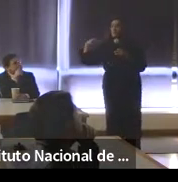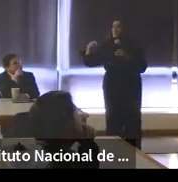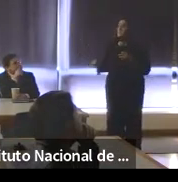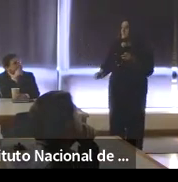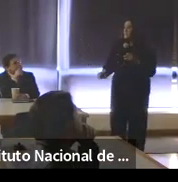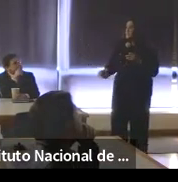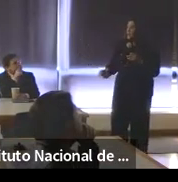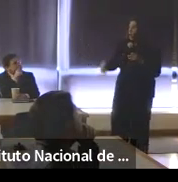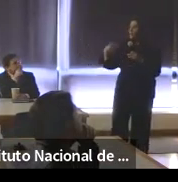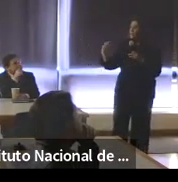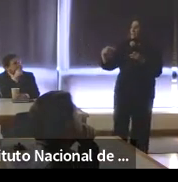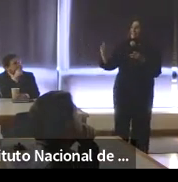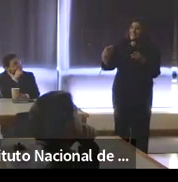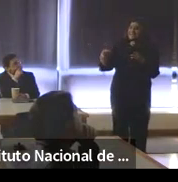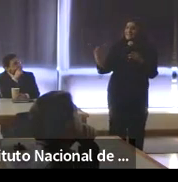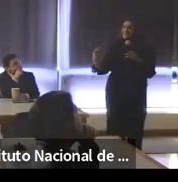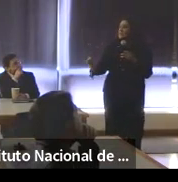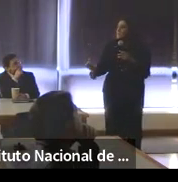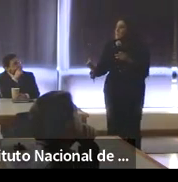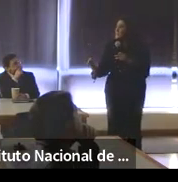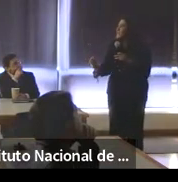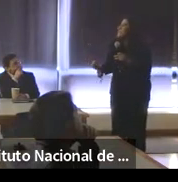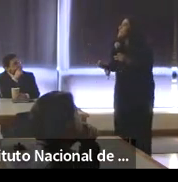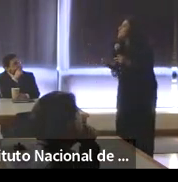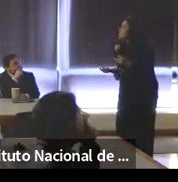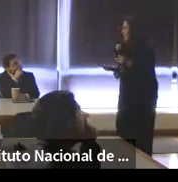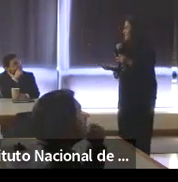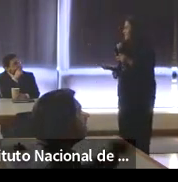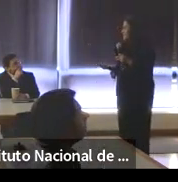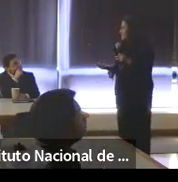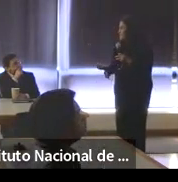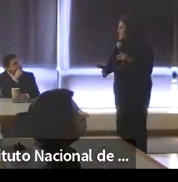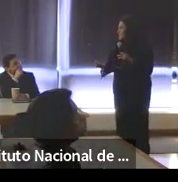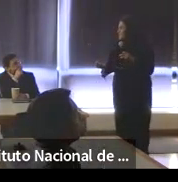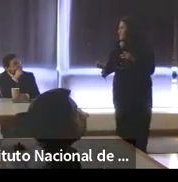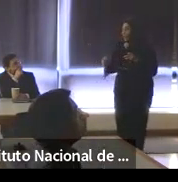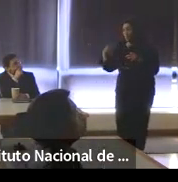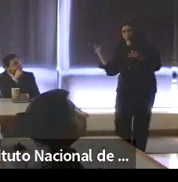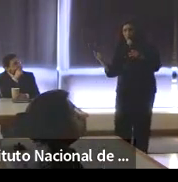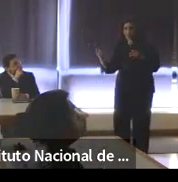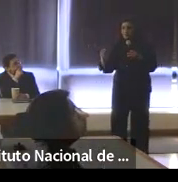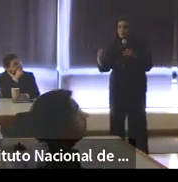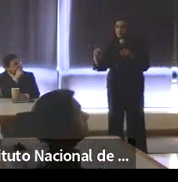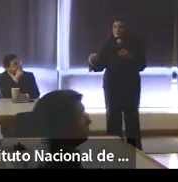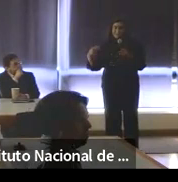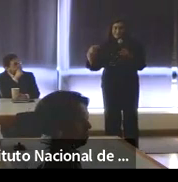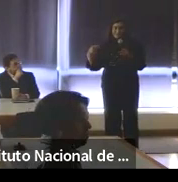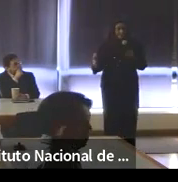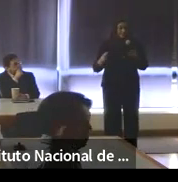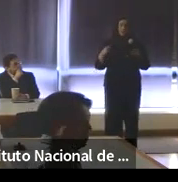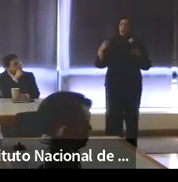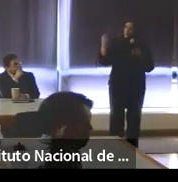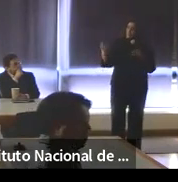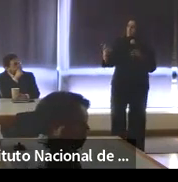dejaste de decidir o porque decidiste de manera prematura o porque tuviste